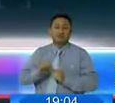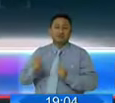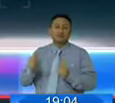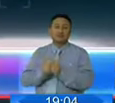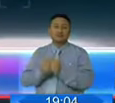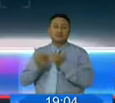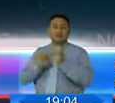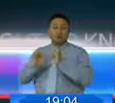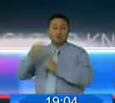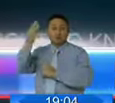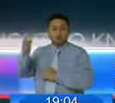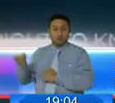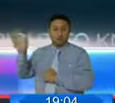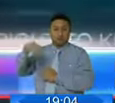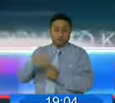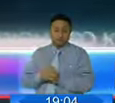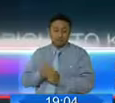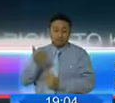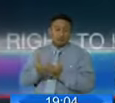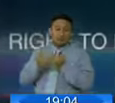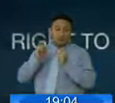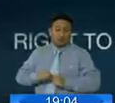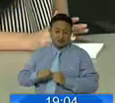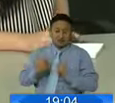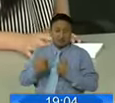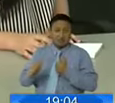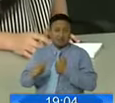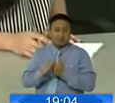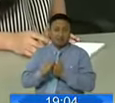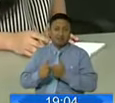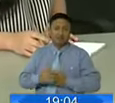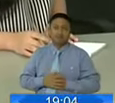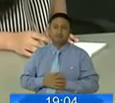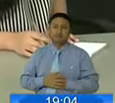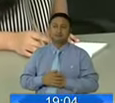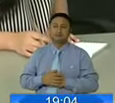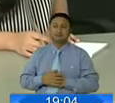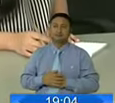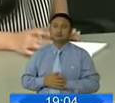Unido y que esto podría darse muy pronto, informó Carolina Asante.